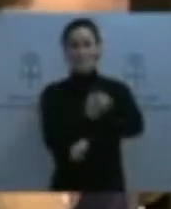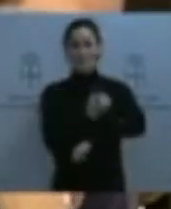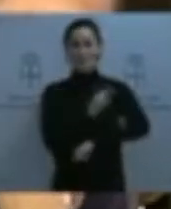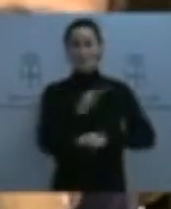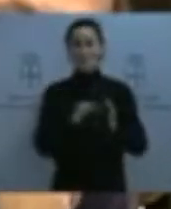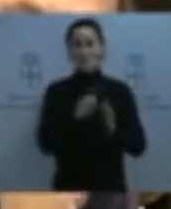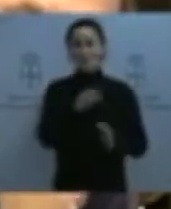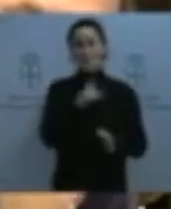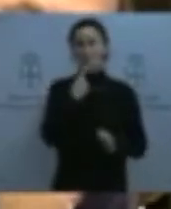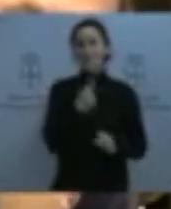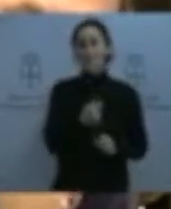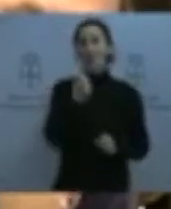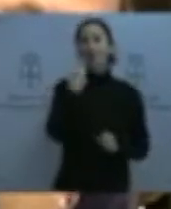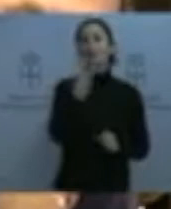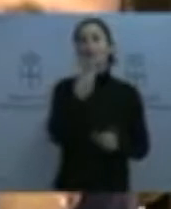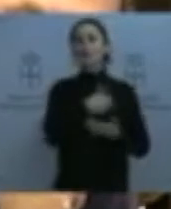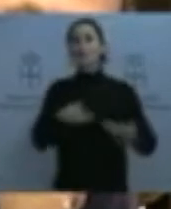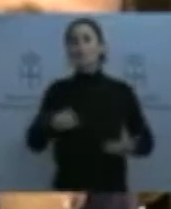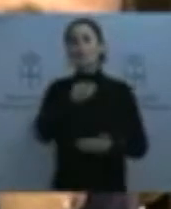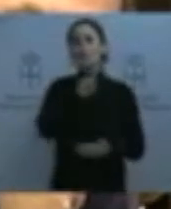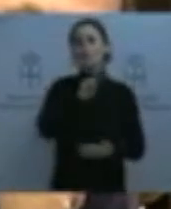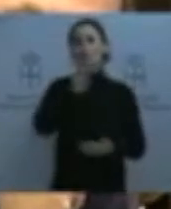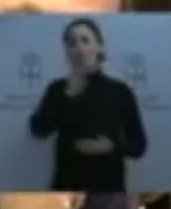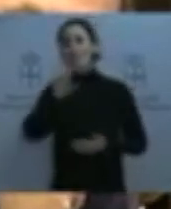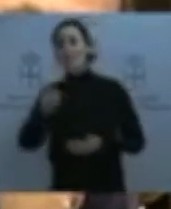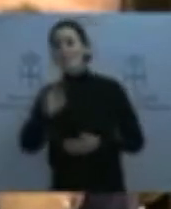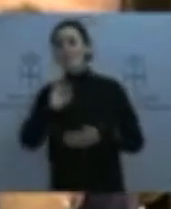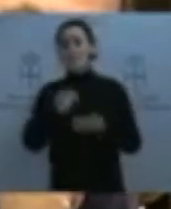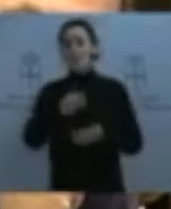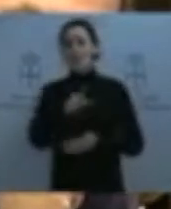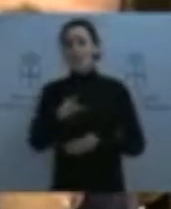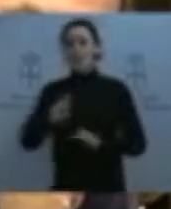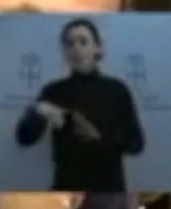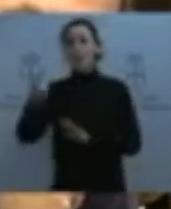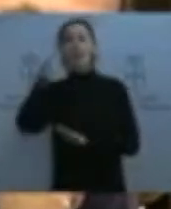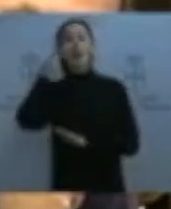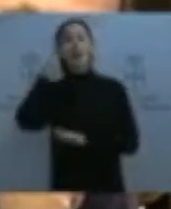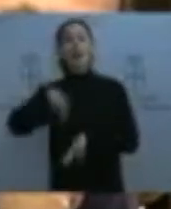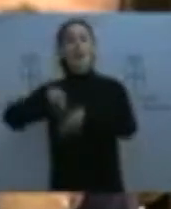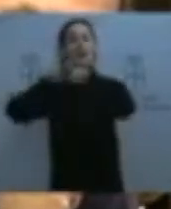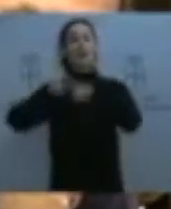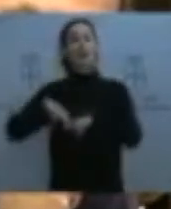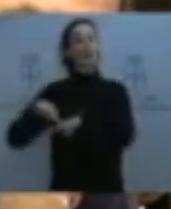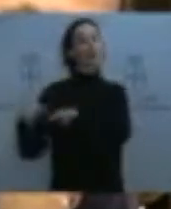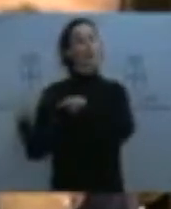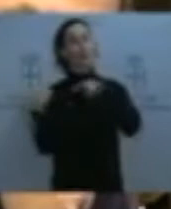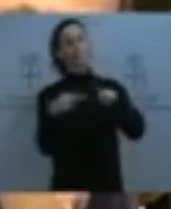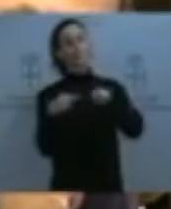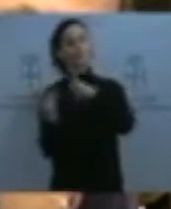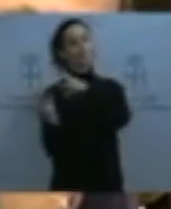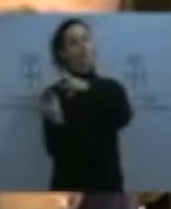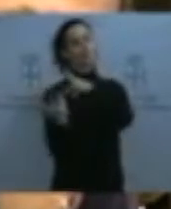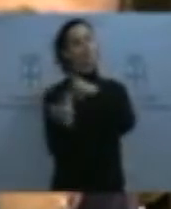a 2.145.000 euros. En base a una auditoría externa realizada a las cuentas de la